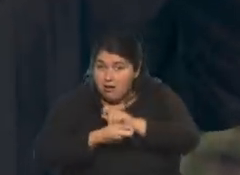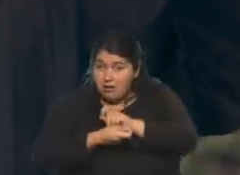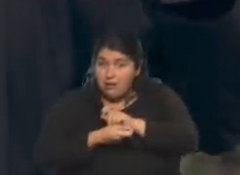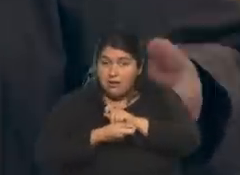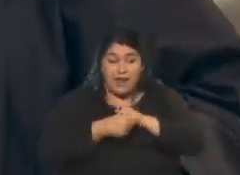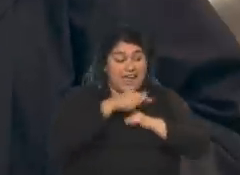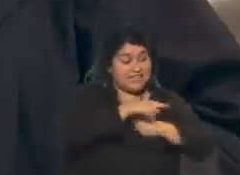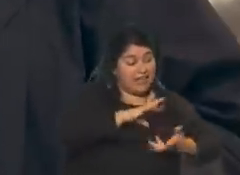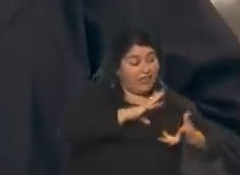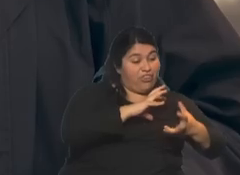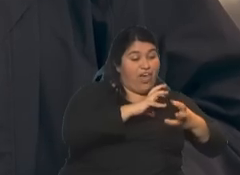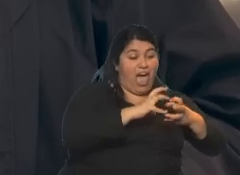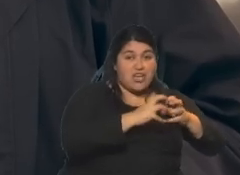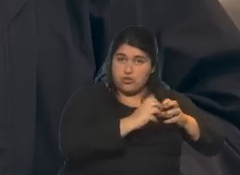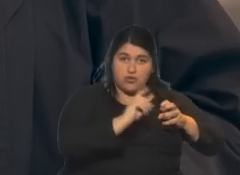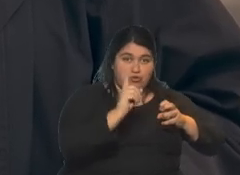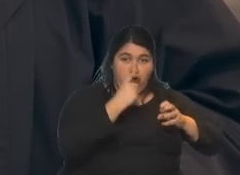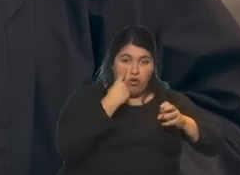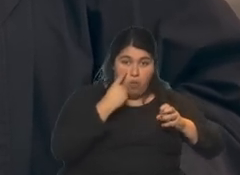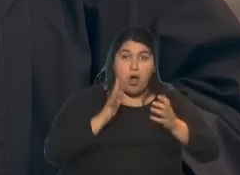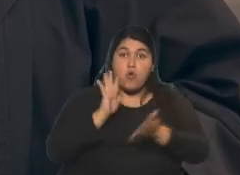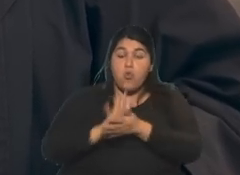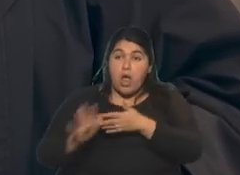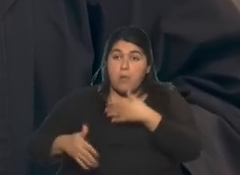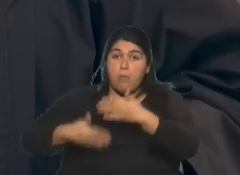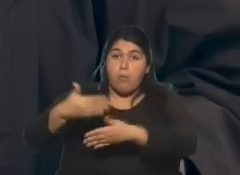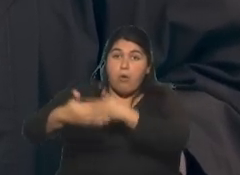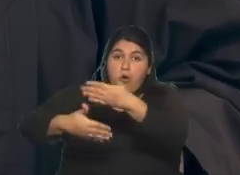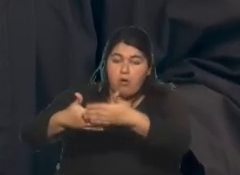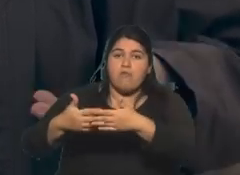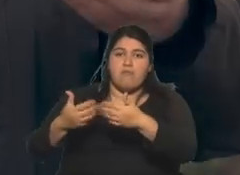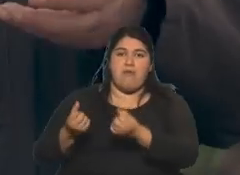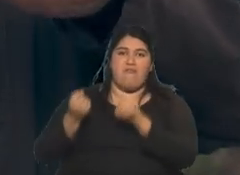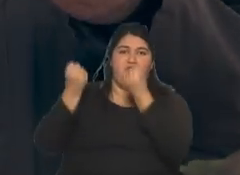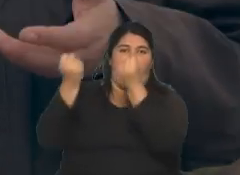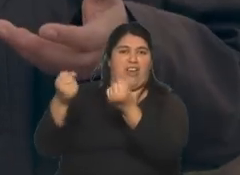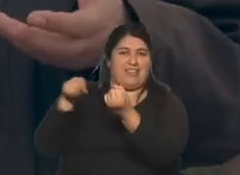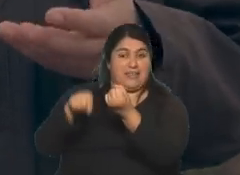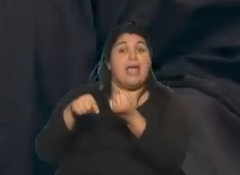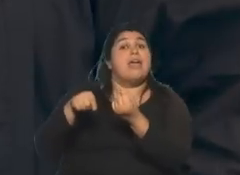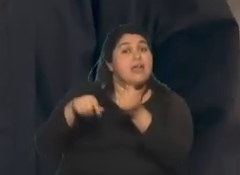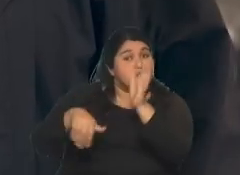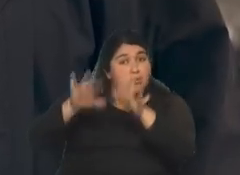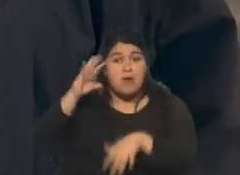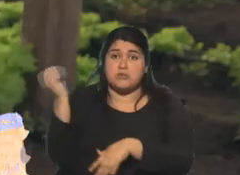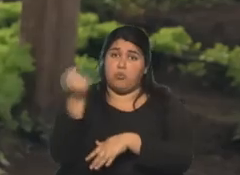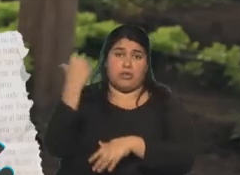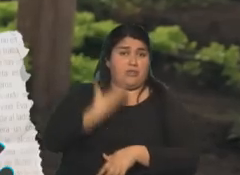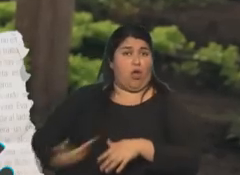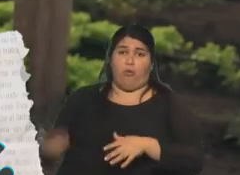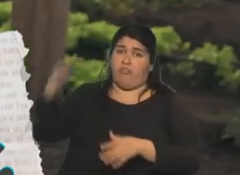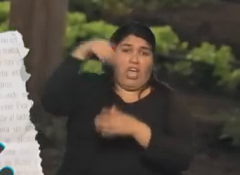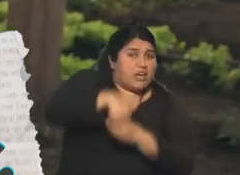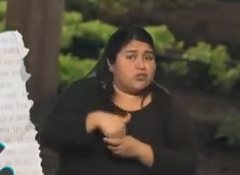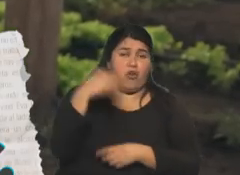daño posible y el que entra, el modelo agroecológico, entre con la mayor fuerza posible, y para eso es fundamental el rol del Estado. El